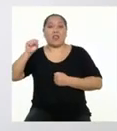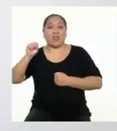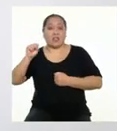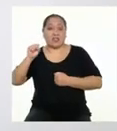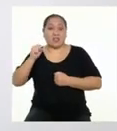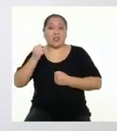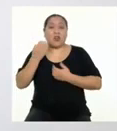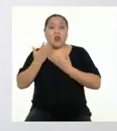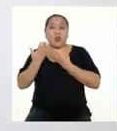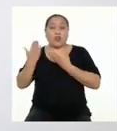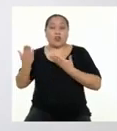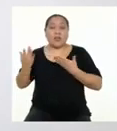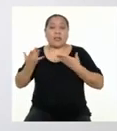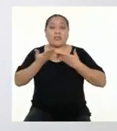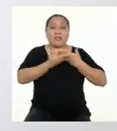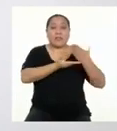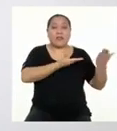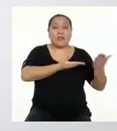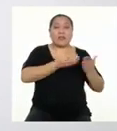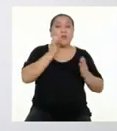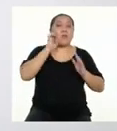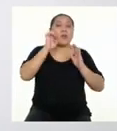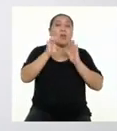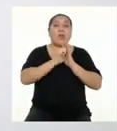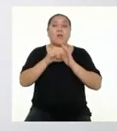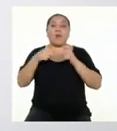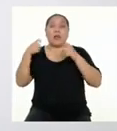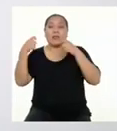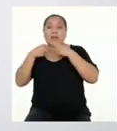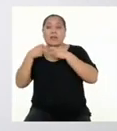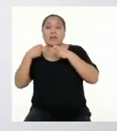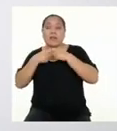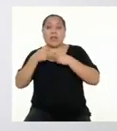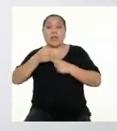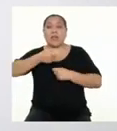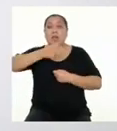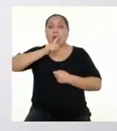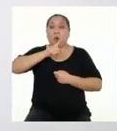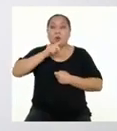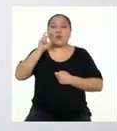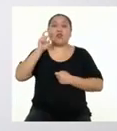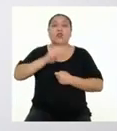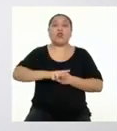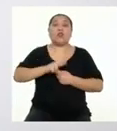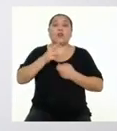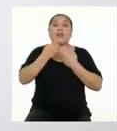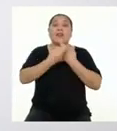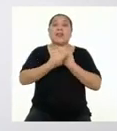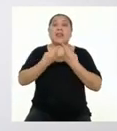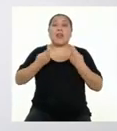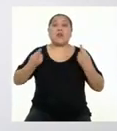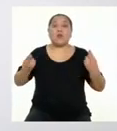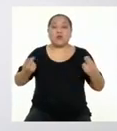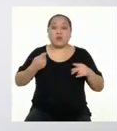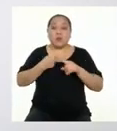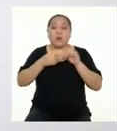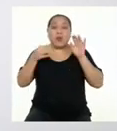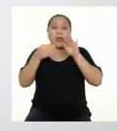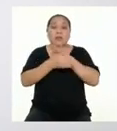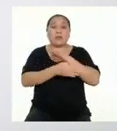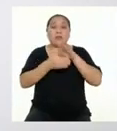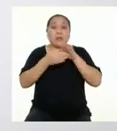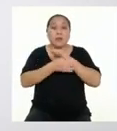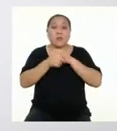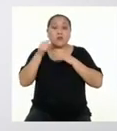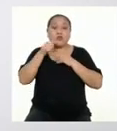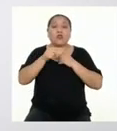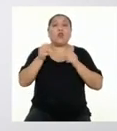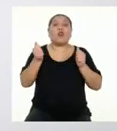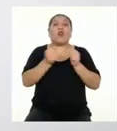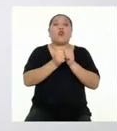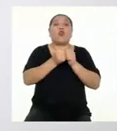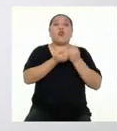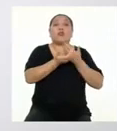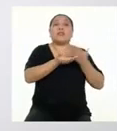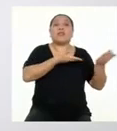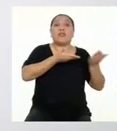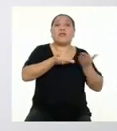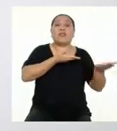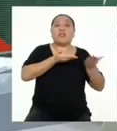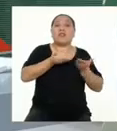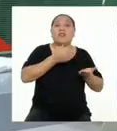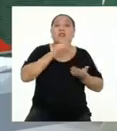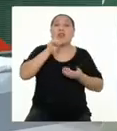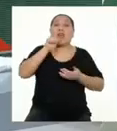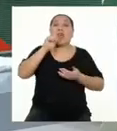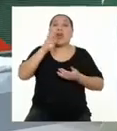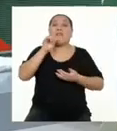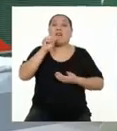por ejemplo, la electricidad y el agua potable son recursos, pero accedemos a ellos a través de los servicios de